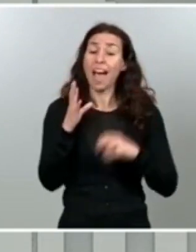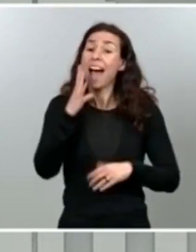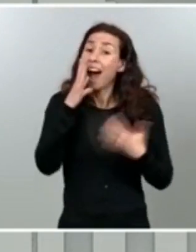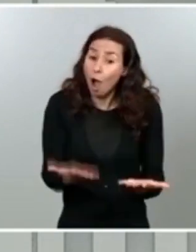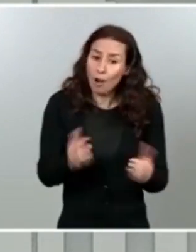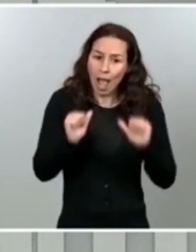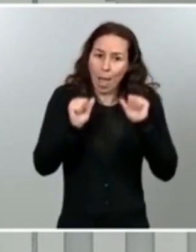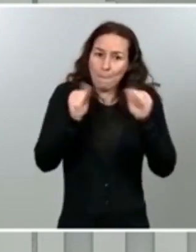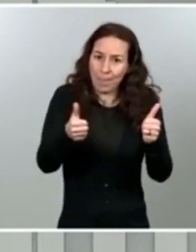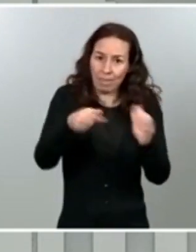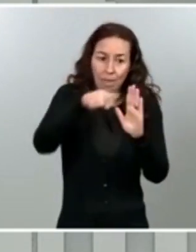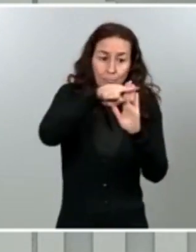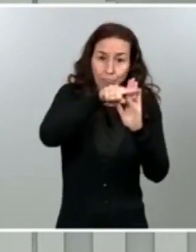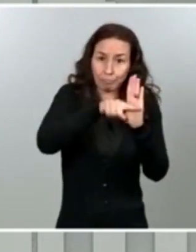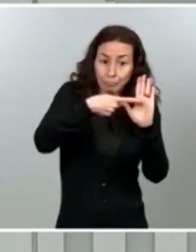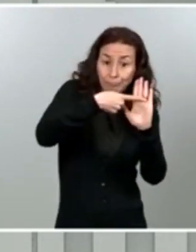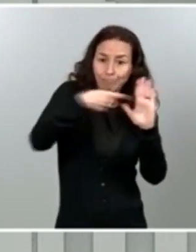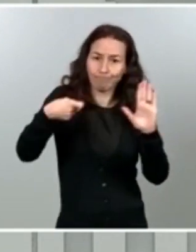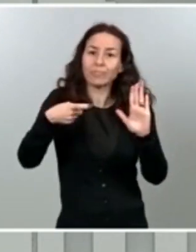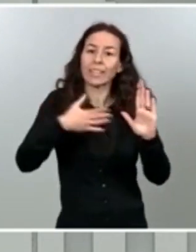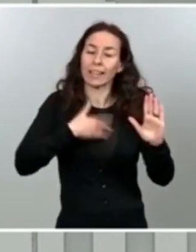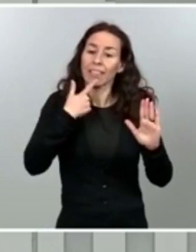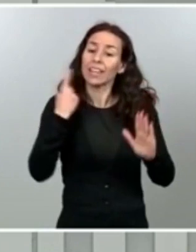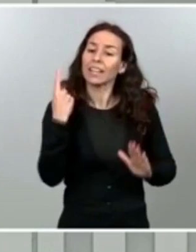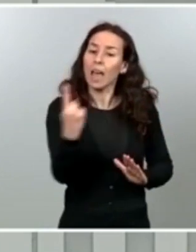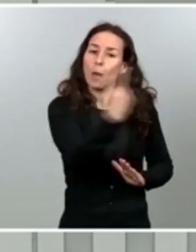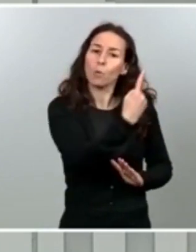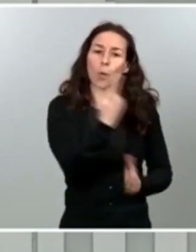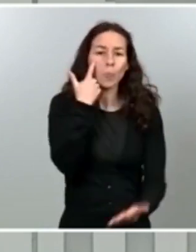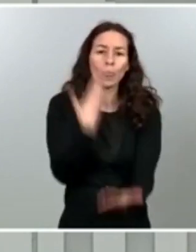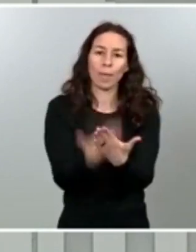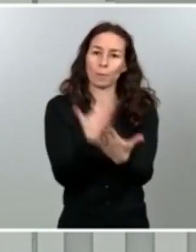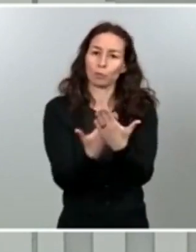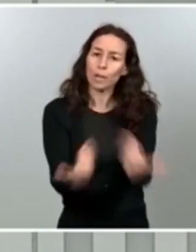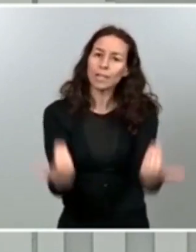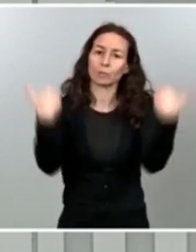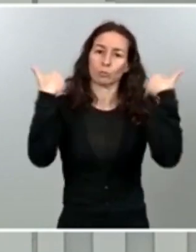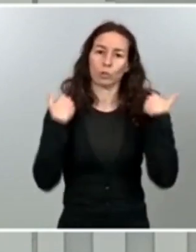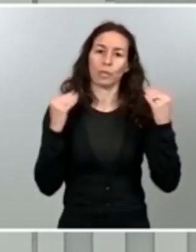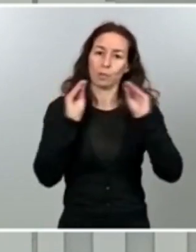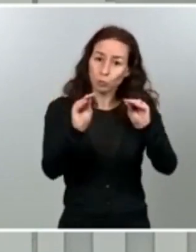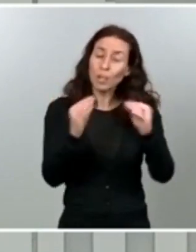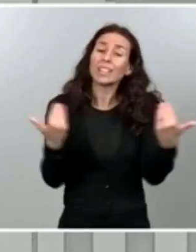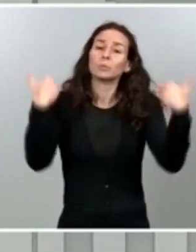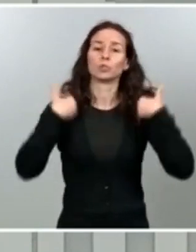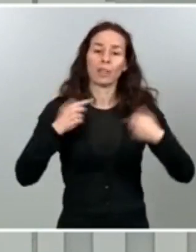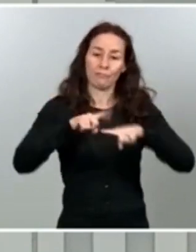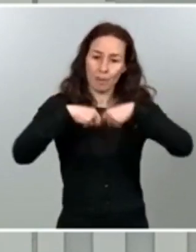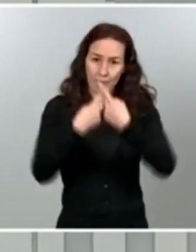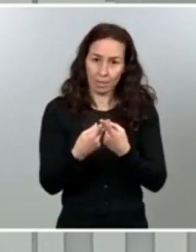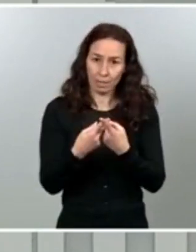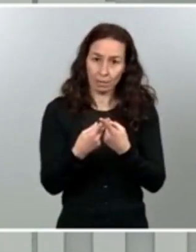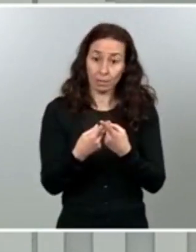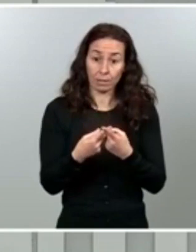responsabilidad individual la responsabilidad familiar para garantizar que esa apertura progresiva que vamos a ir teniendo